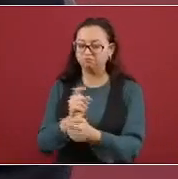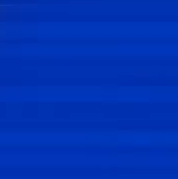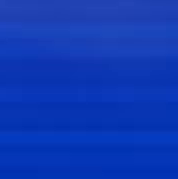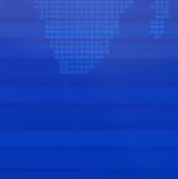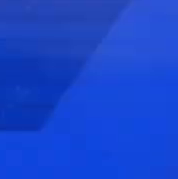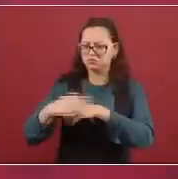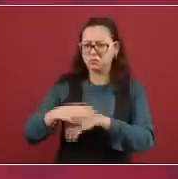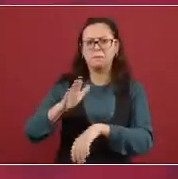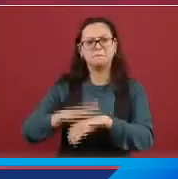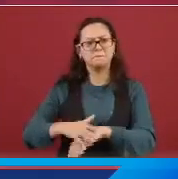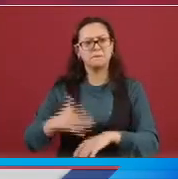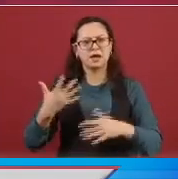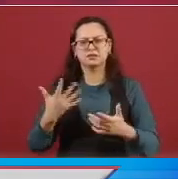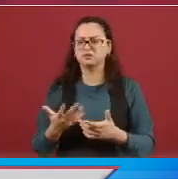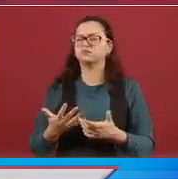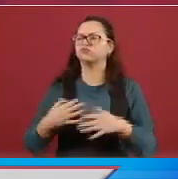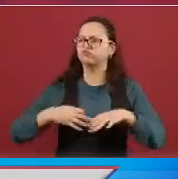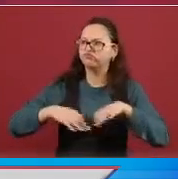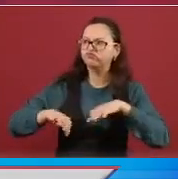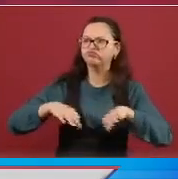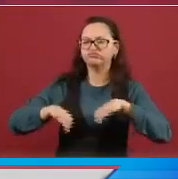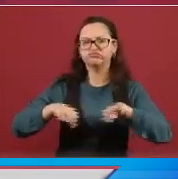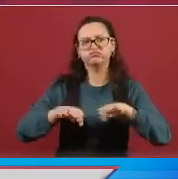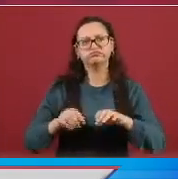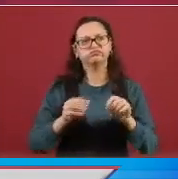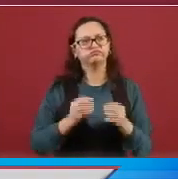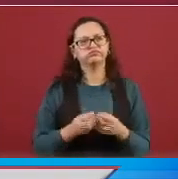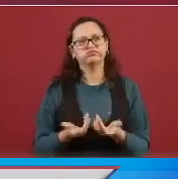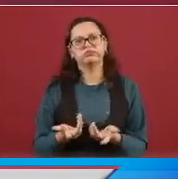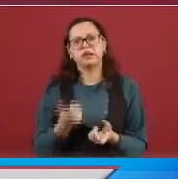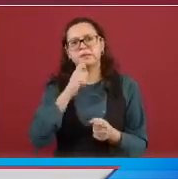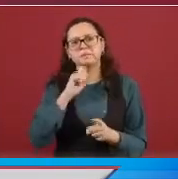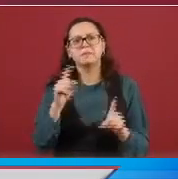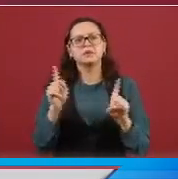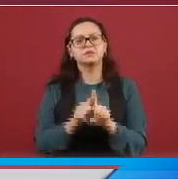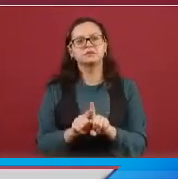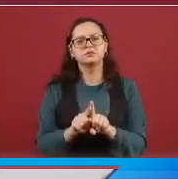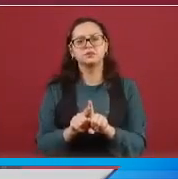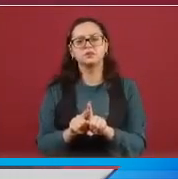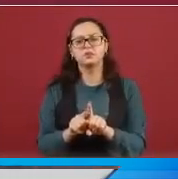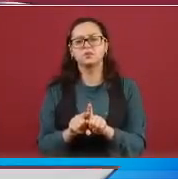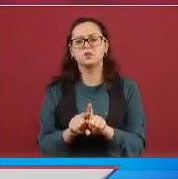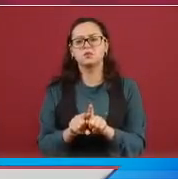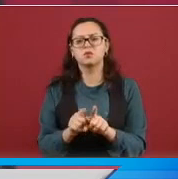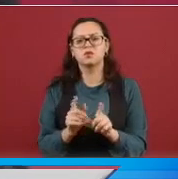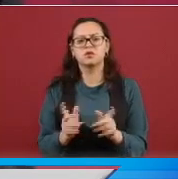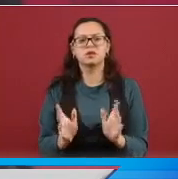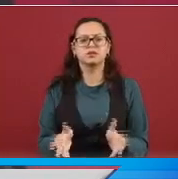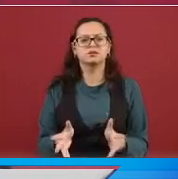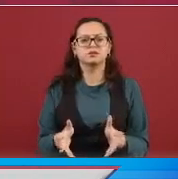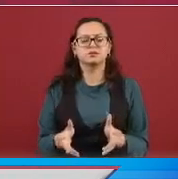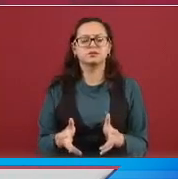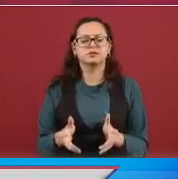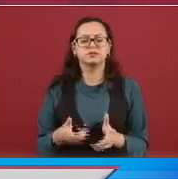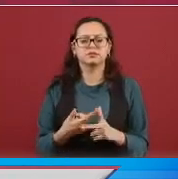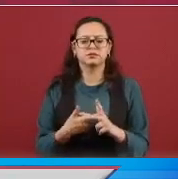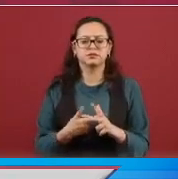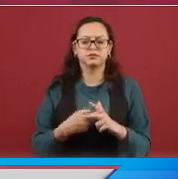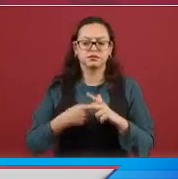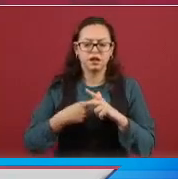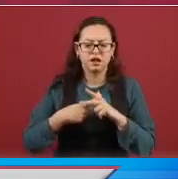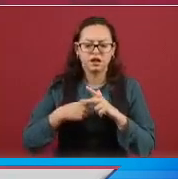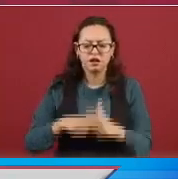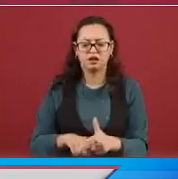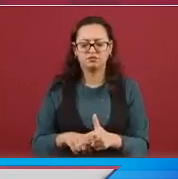renovaciones. Obras en proceso. Decirles que ya inició el proceso de